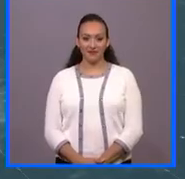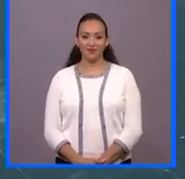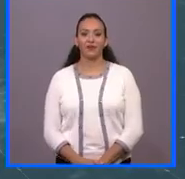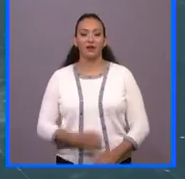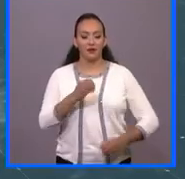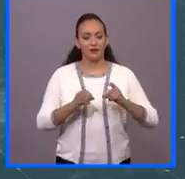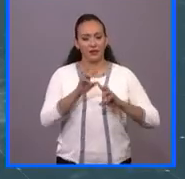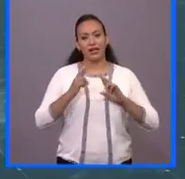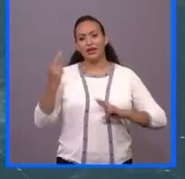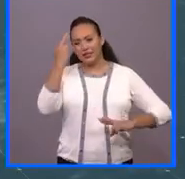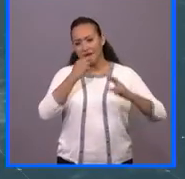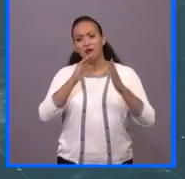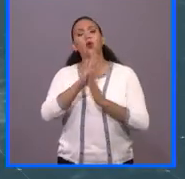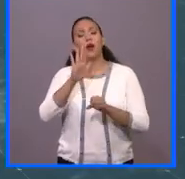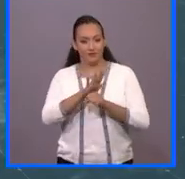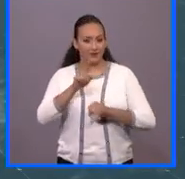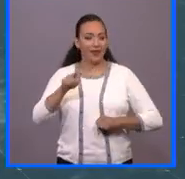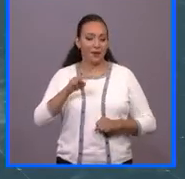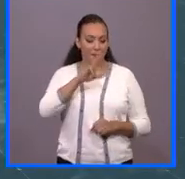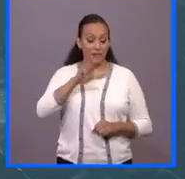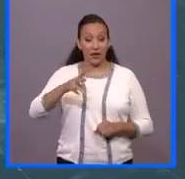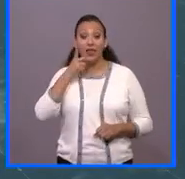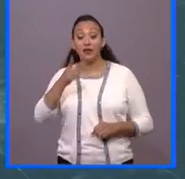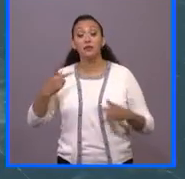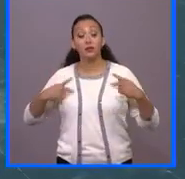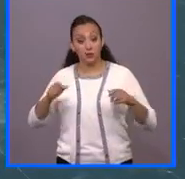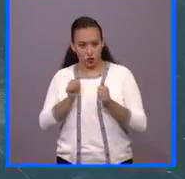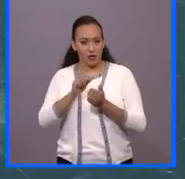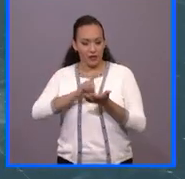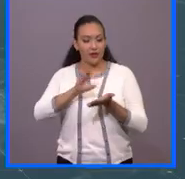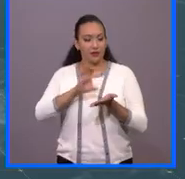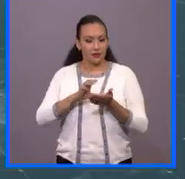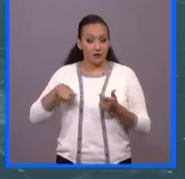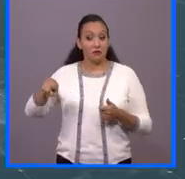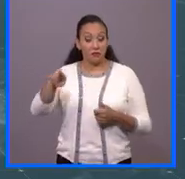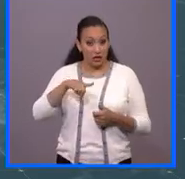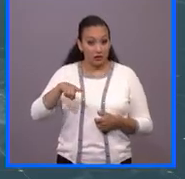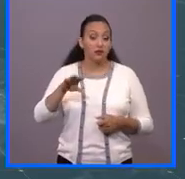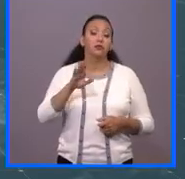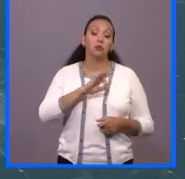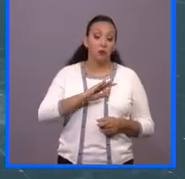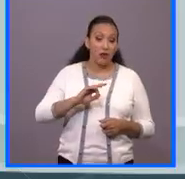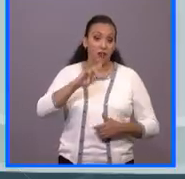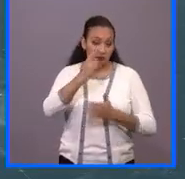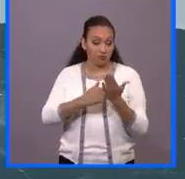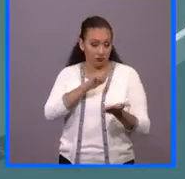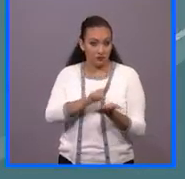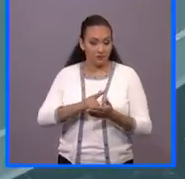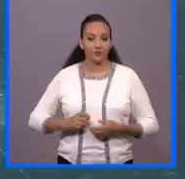La Corte invalidó disposiciones de Michoacán que establecían que personas con discapacidad podrían tener el carácter de infractores.